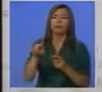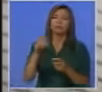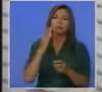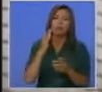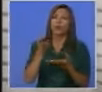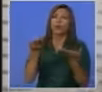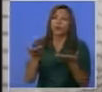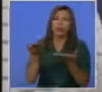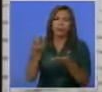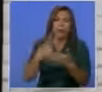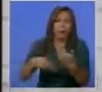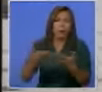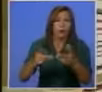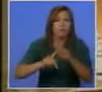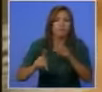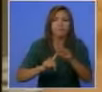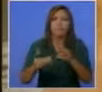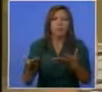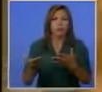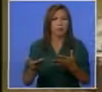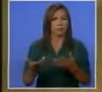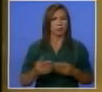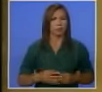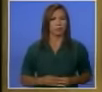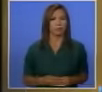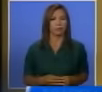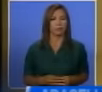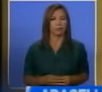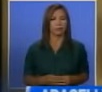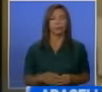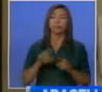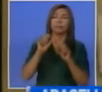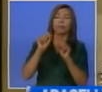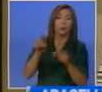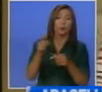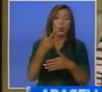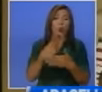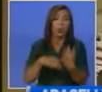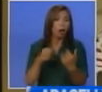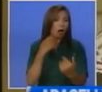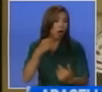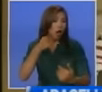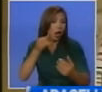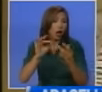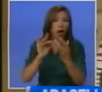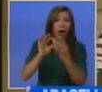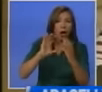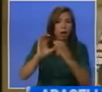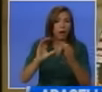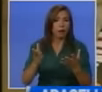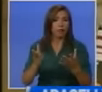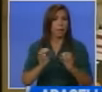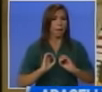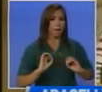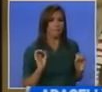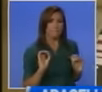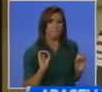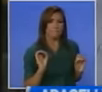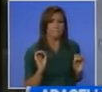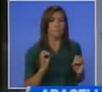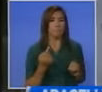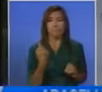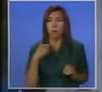fiscalía de su paradero. ¿Su hijo no se ha comunicado con usted ahora último? No, señor. Desde el día